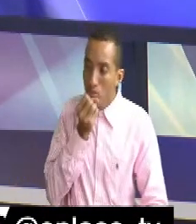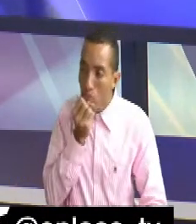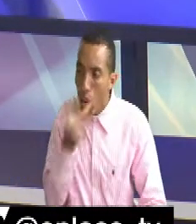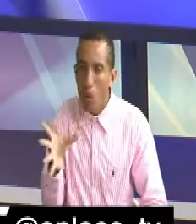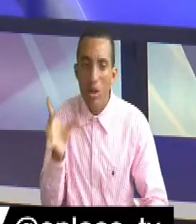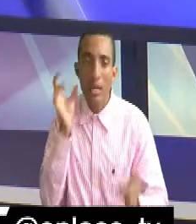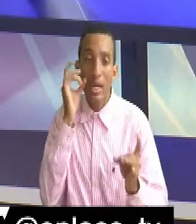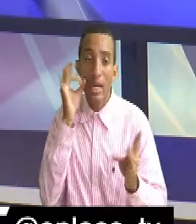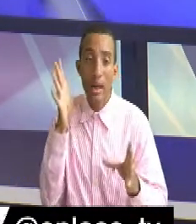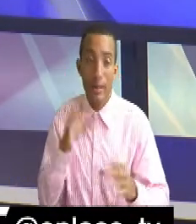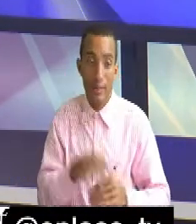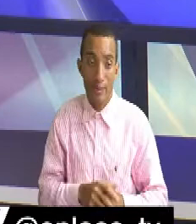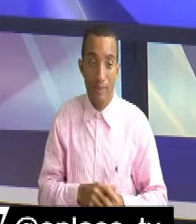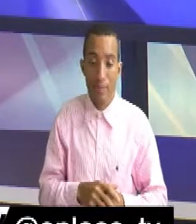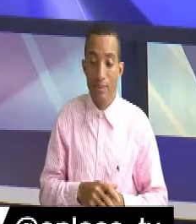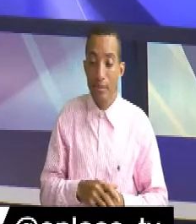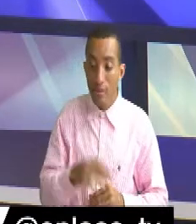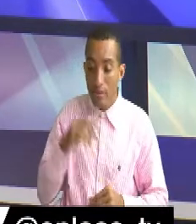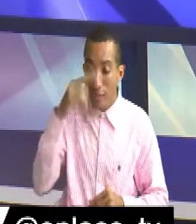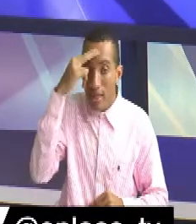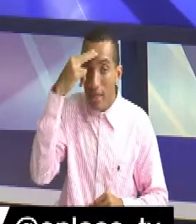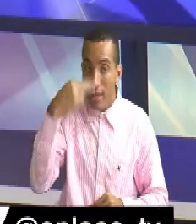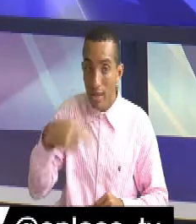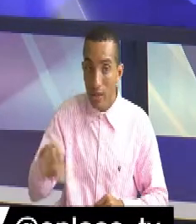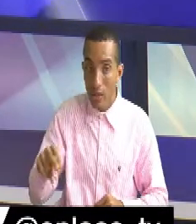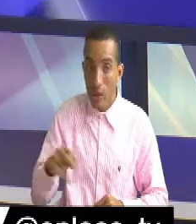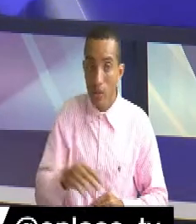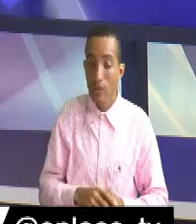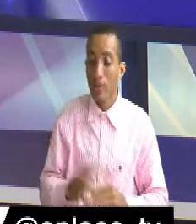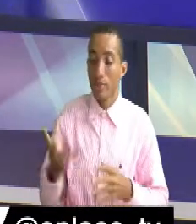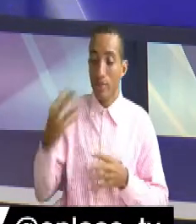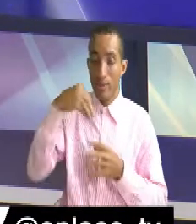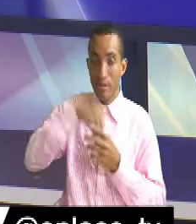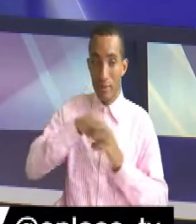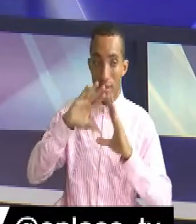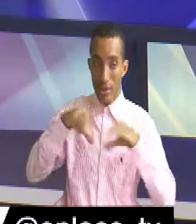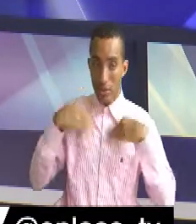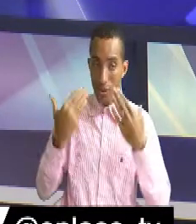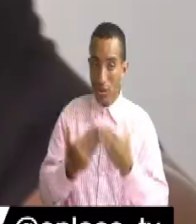hijo le ofrecieron sustancias psicoactivas al interior de un plantel educativo.